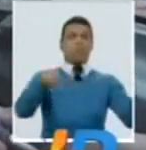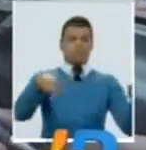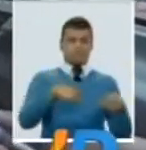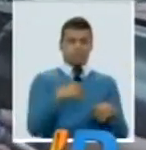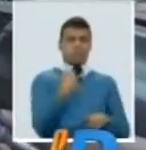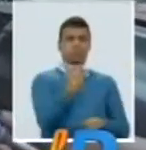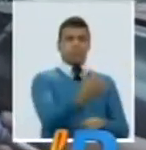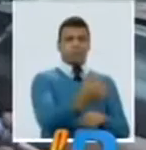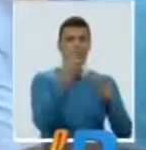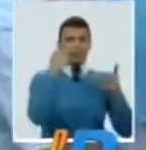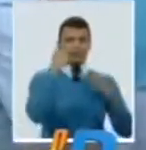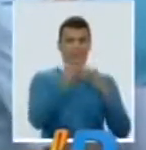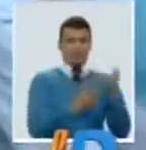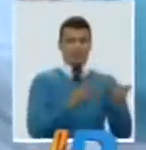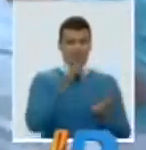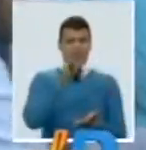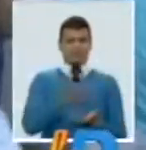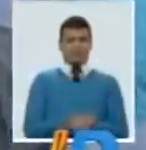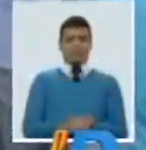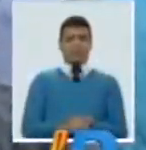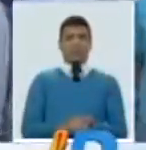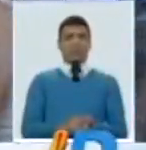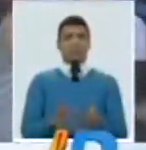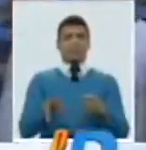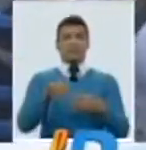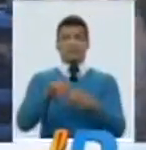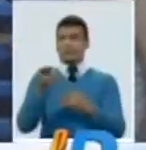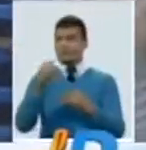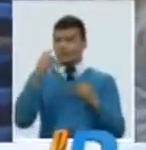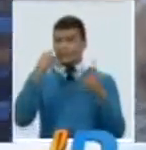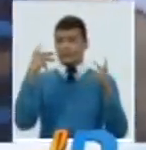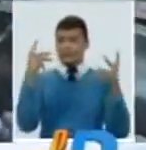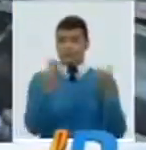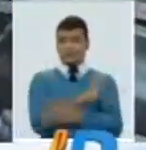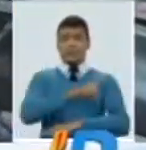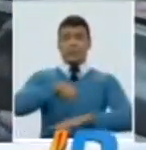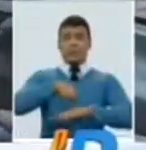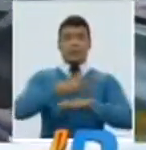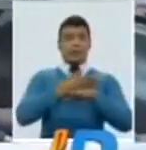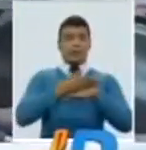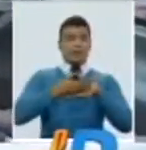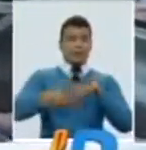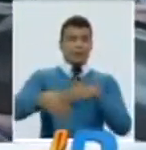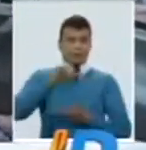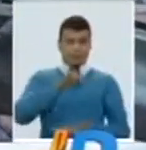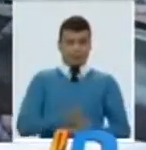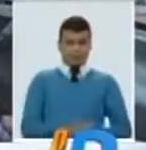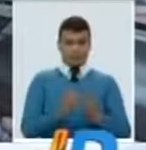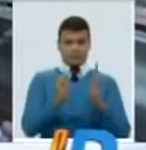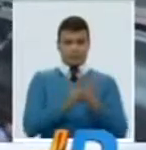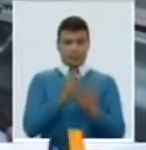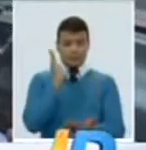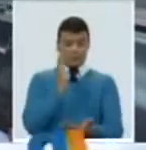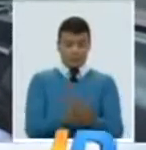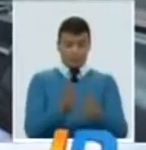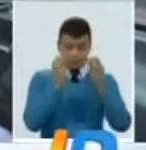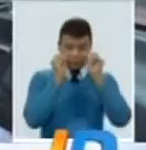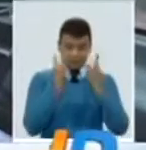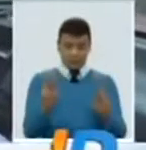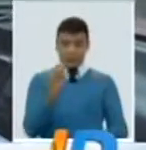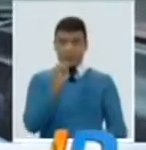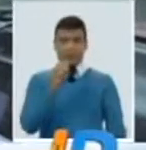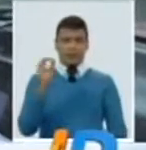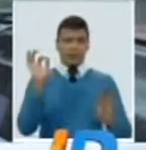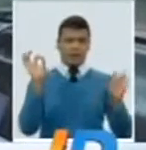está la caña. Al interior del penal reinó la confusión durante varias horas. Afortunadamente pues no hubo víctimas que